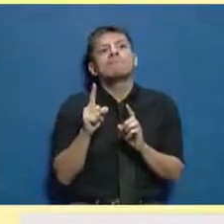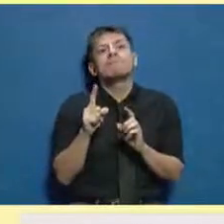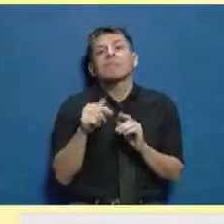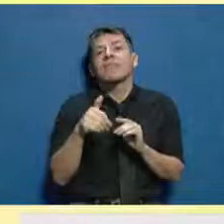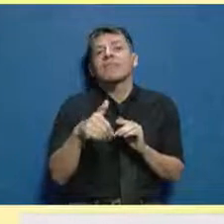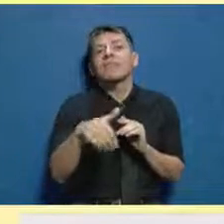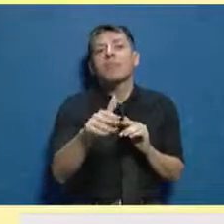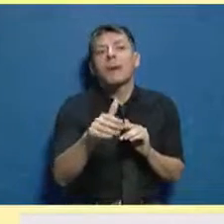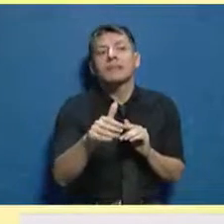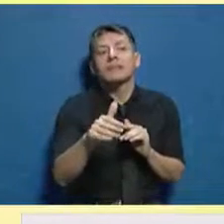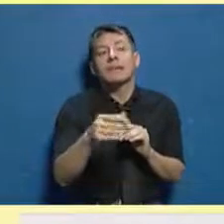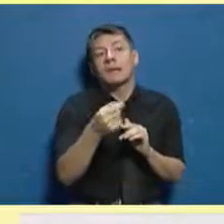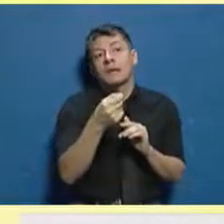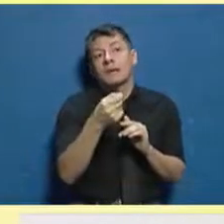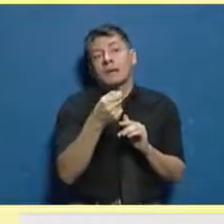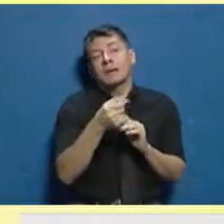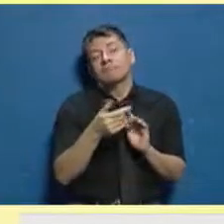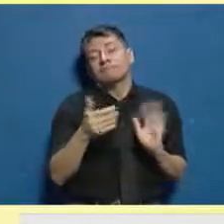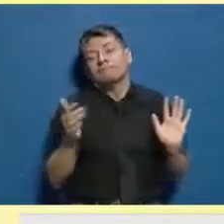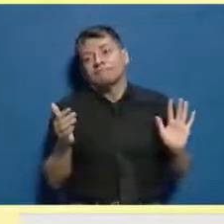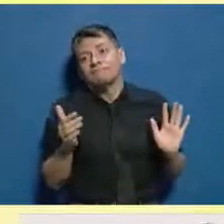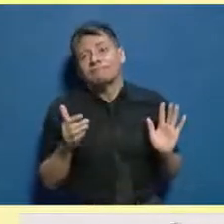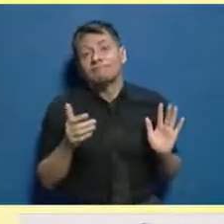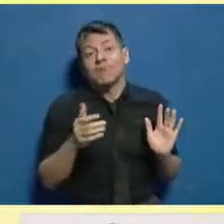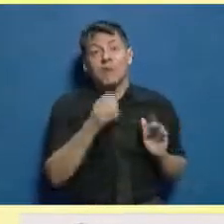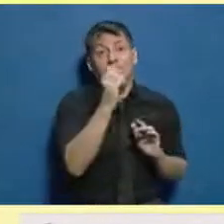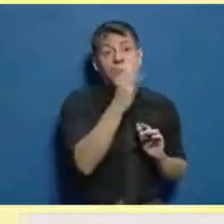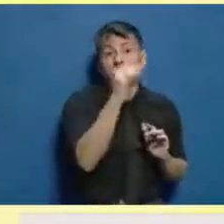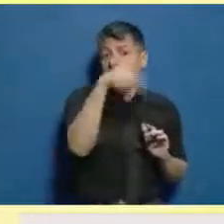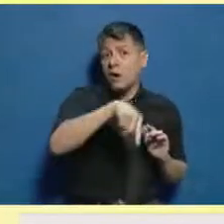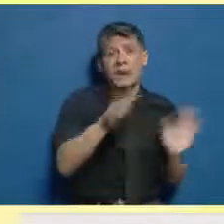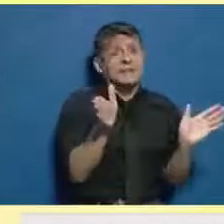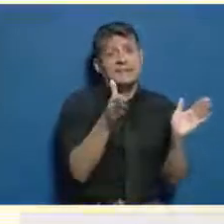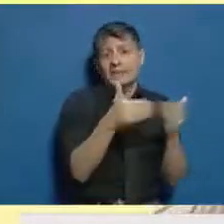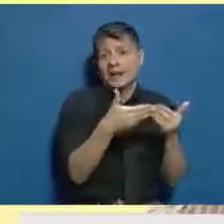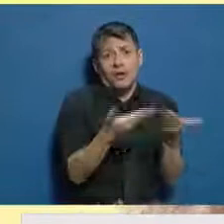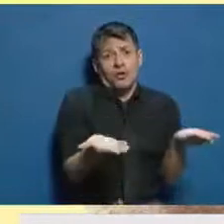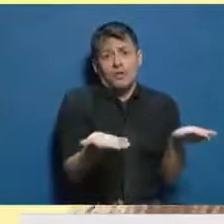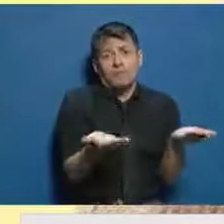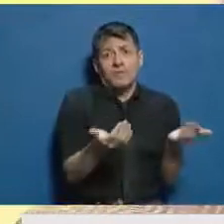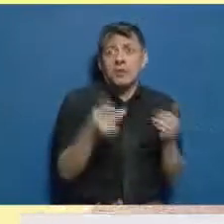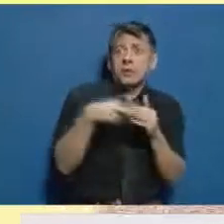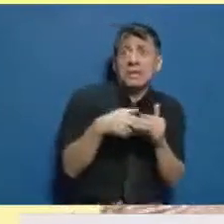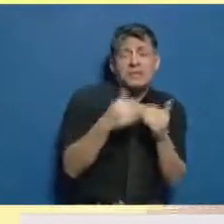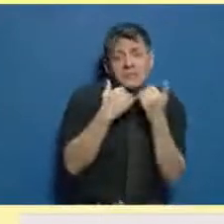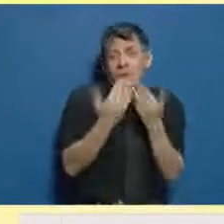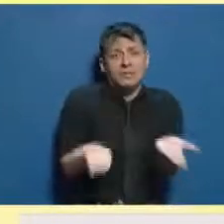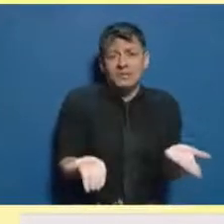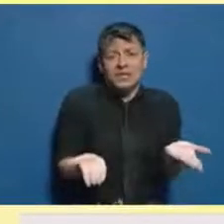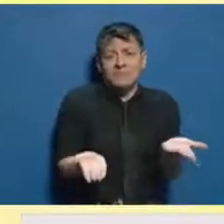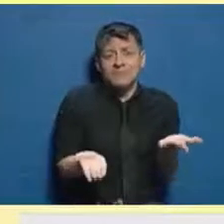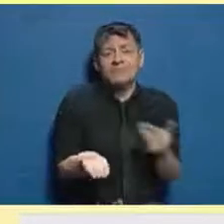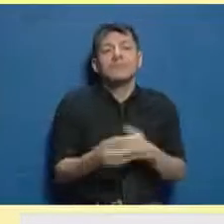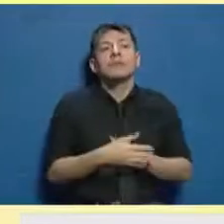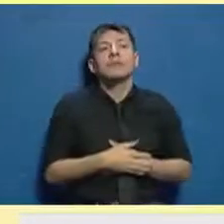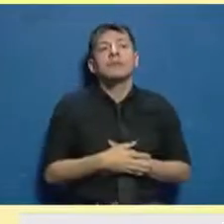no hay, o sea, si se les corta el servicio no importa, porque no están funcionando, los clubes están cerrados en todo el país. Yo soy el que maneja uno de esos clubes de barrio. ¿Dónde tengo que ir